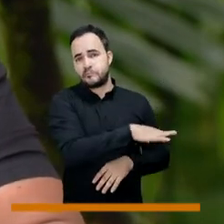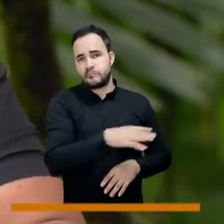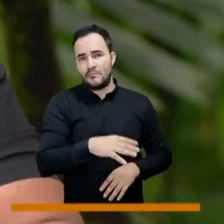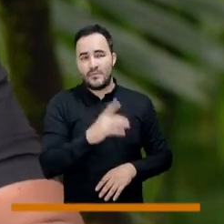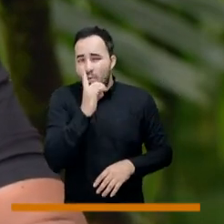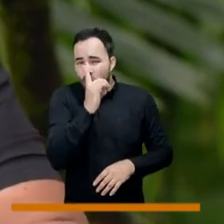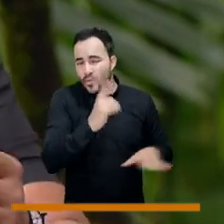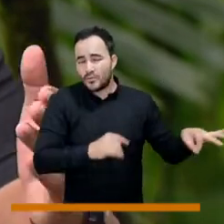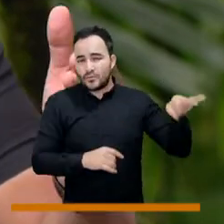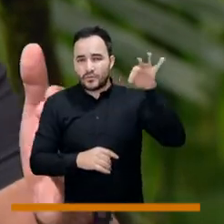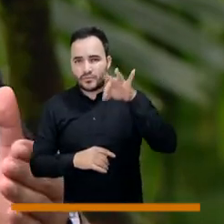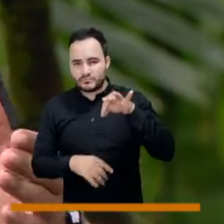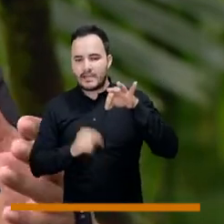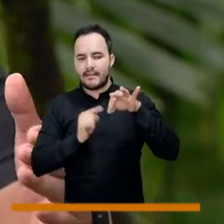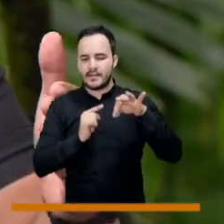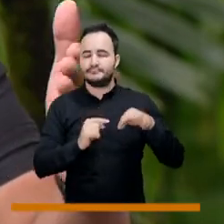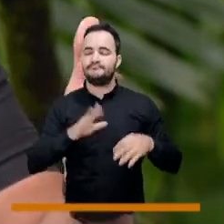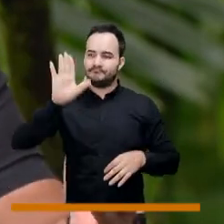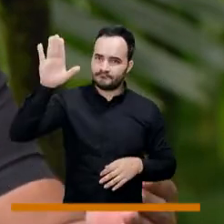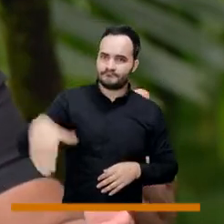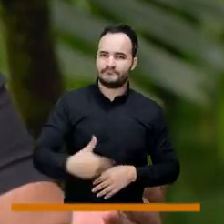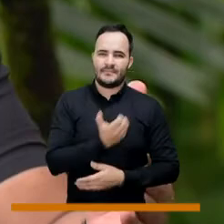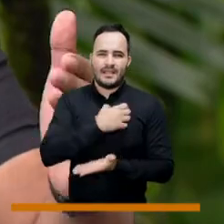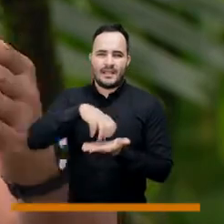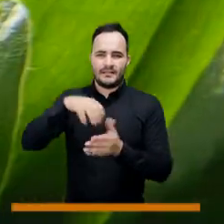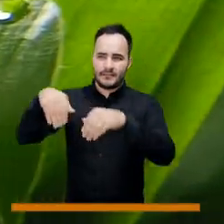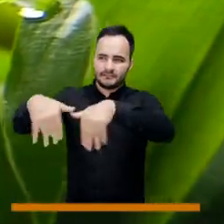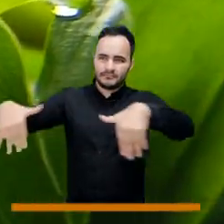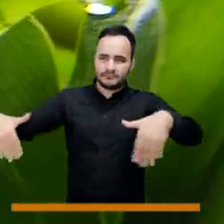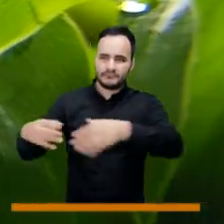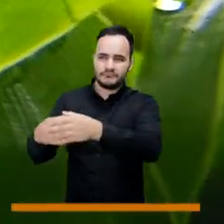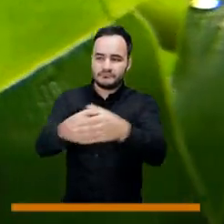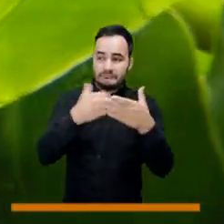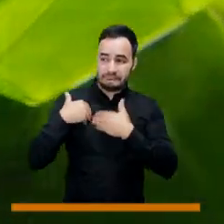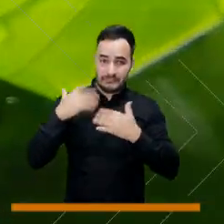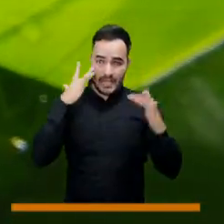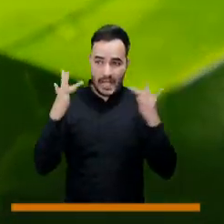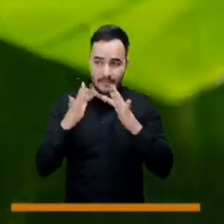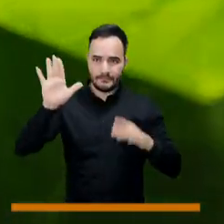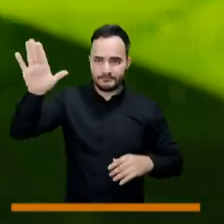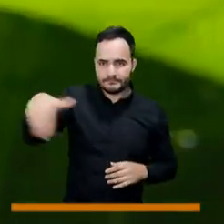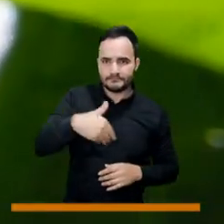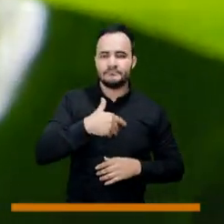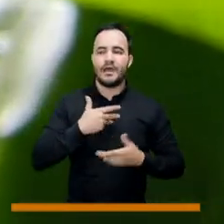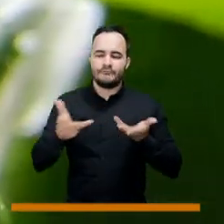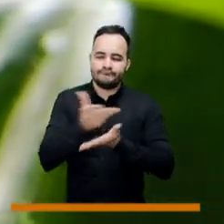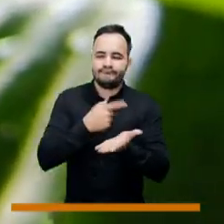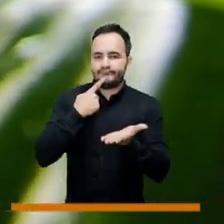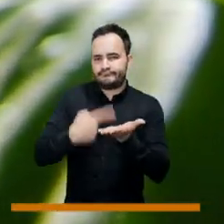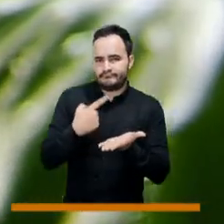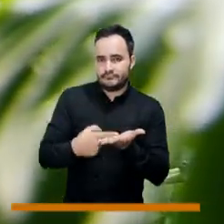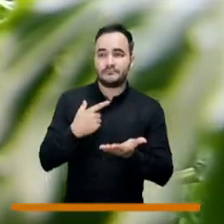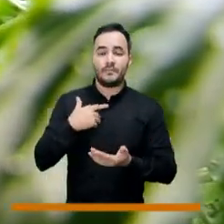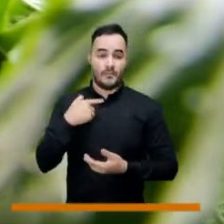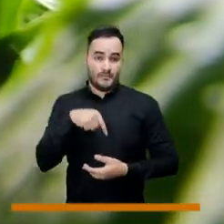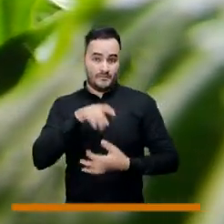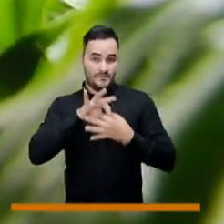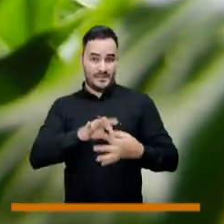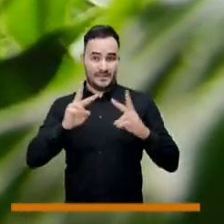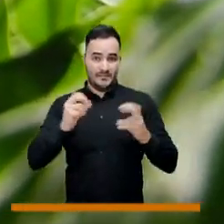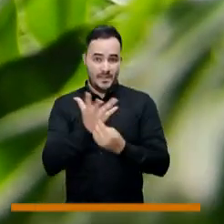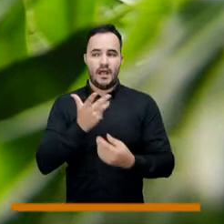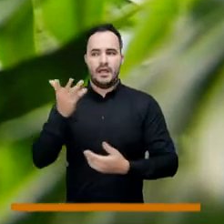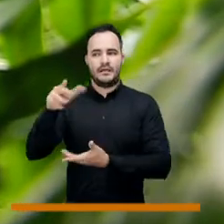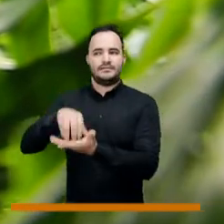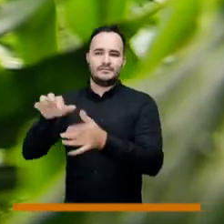bajo esa problemática citamos a los diferentes entes de la administración que tienen que ver con la misma. En este caso, por ejemplo, está la Secretaría de